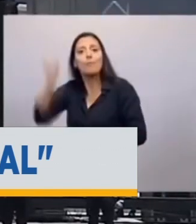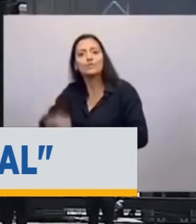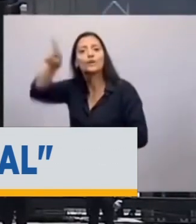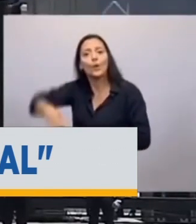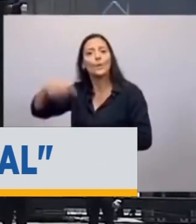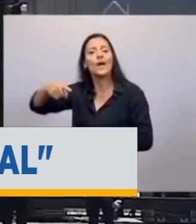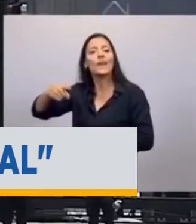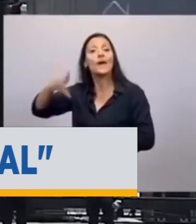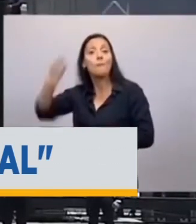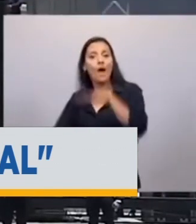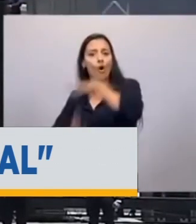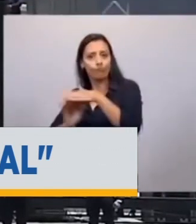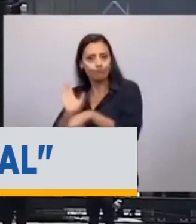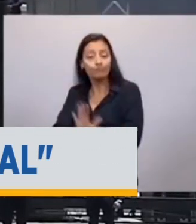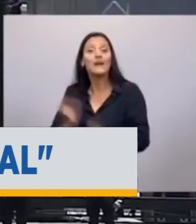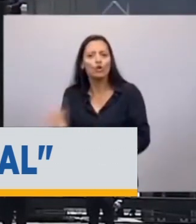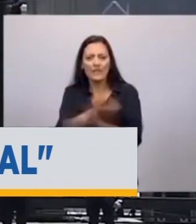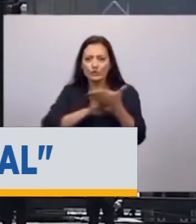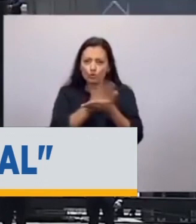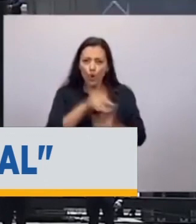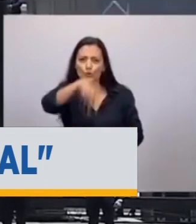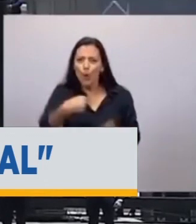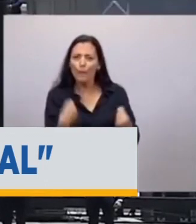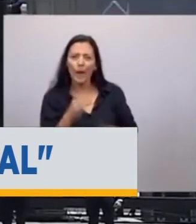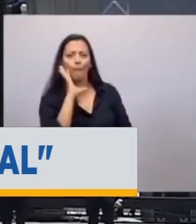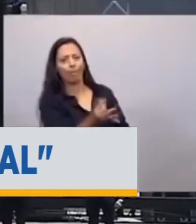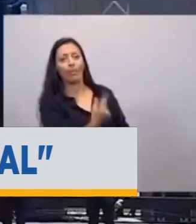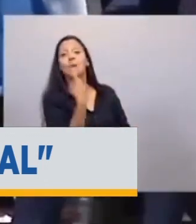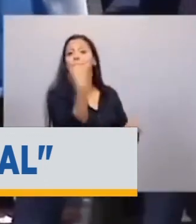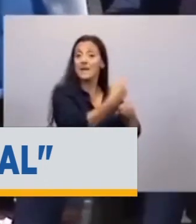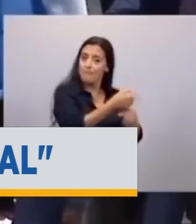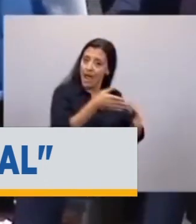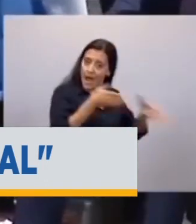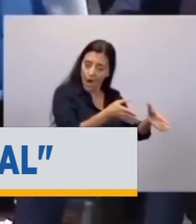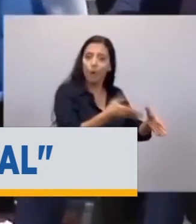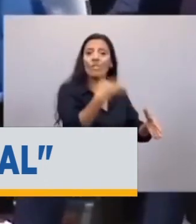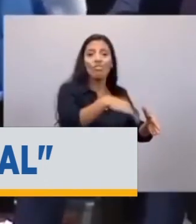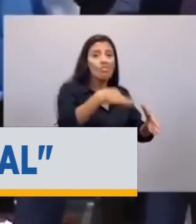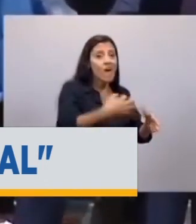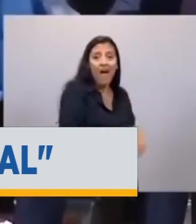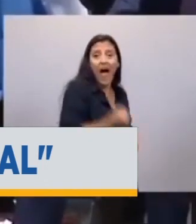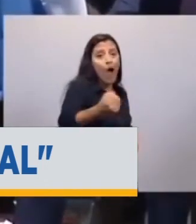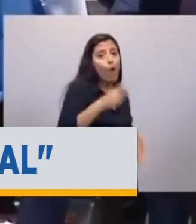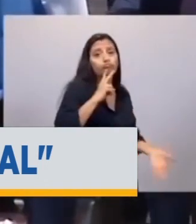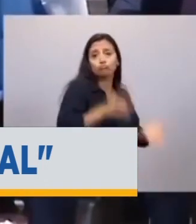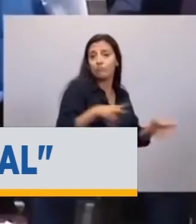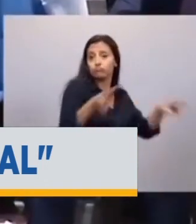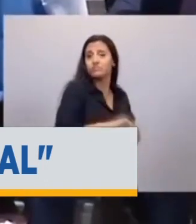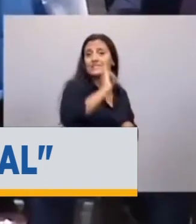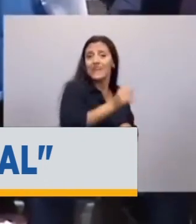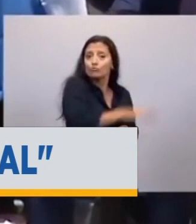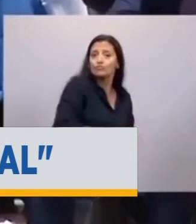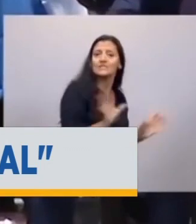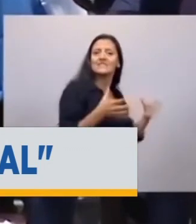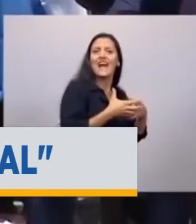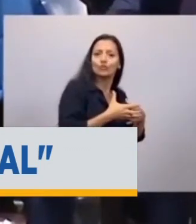Central, por lo que la solución implica, por un lado, un ajuste fiscal en el sector público nacional